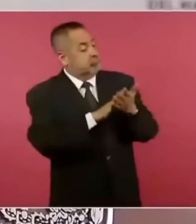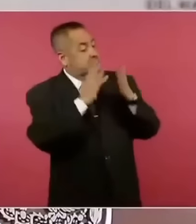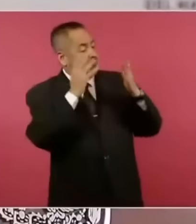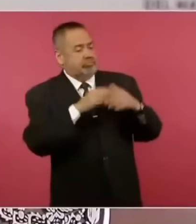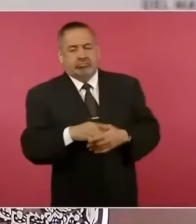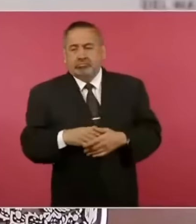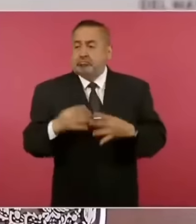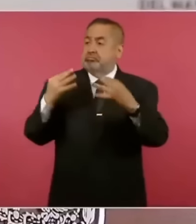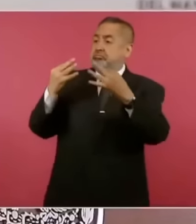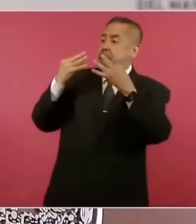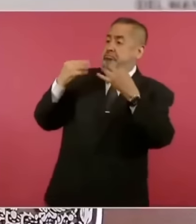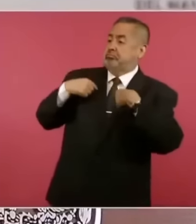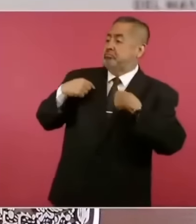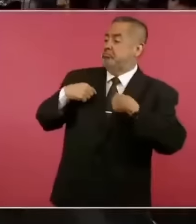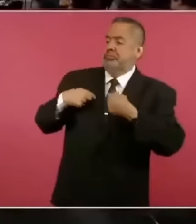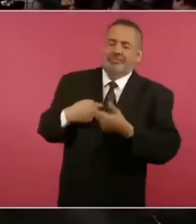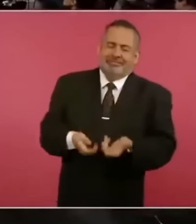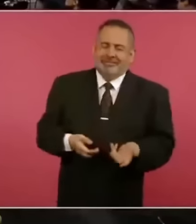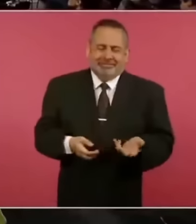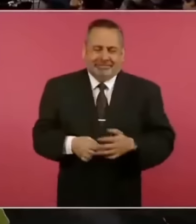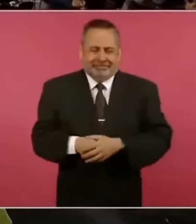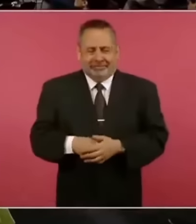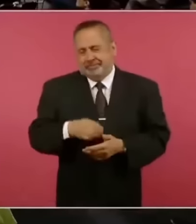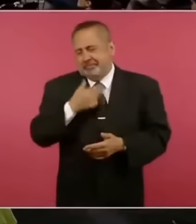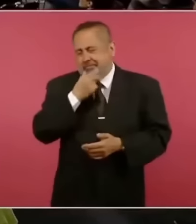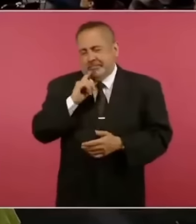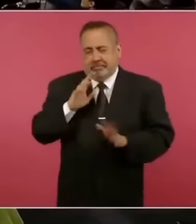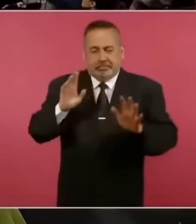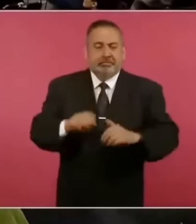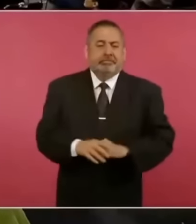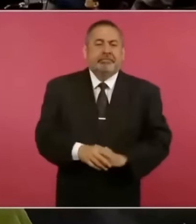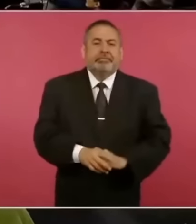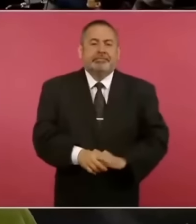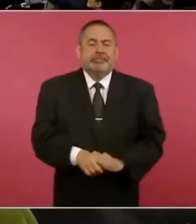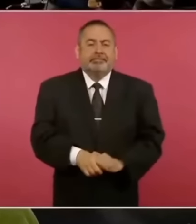notorio, hacerse notar, o notoria,